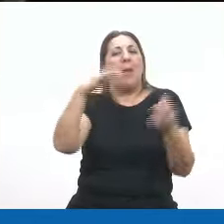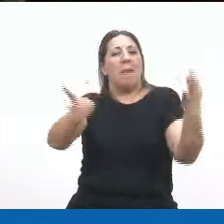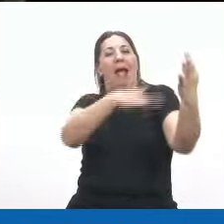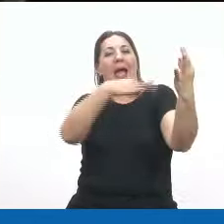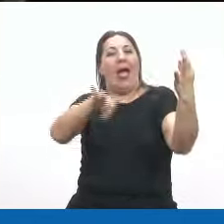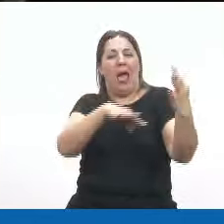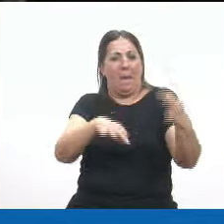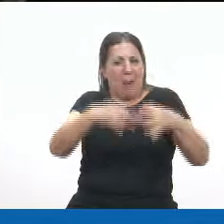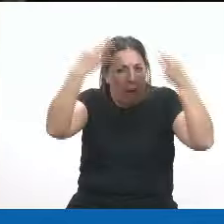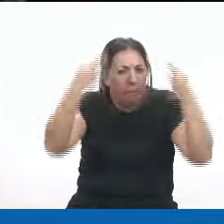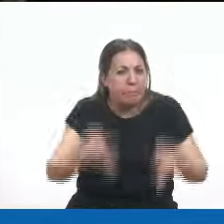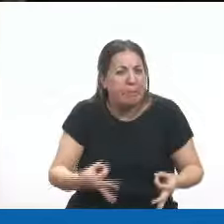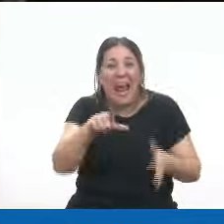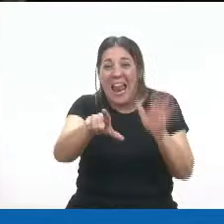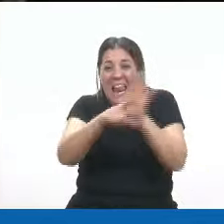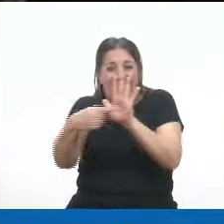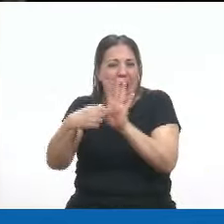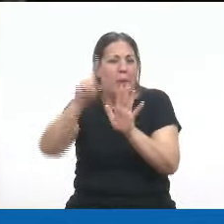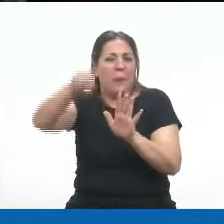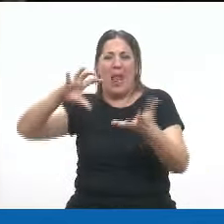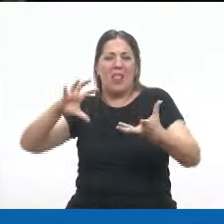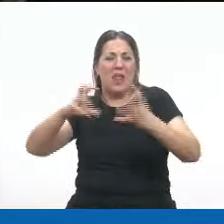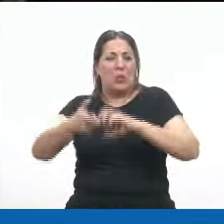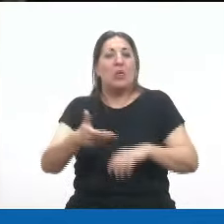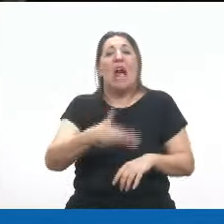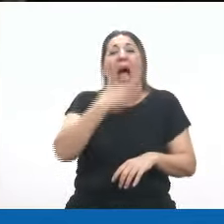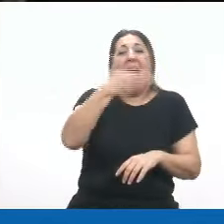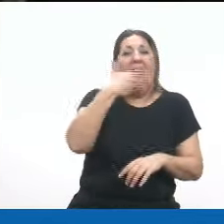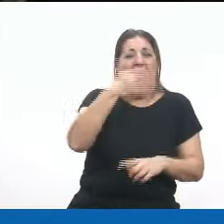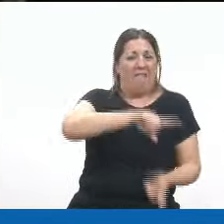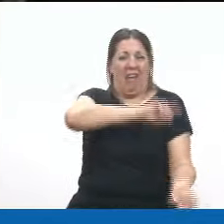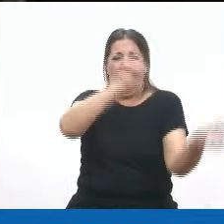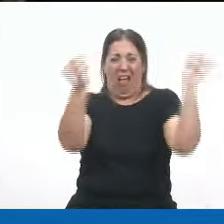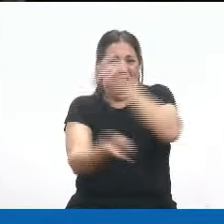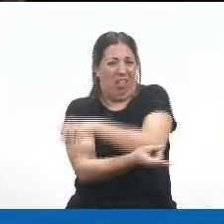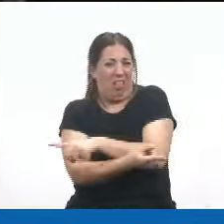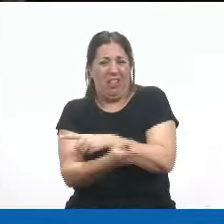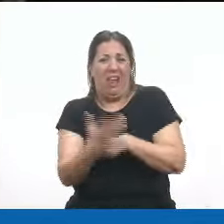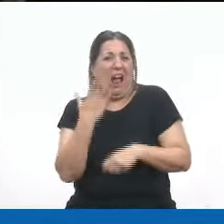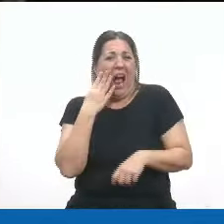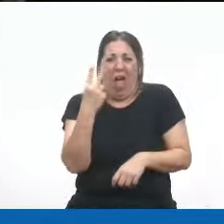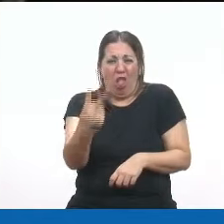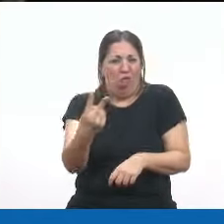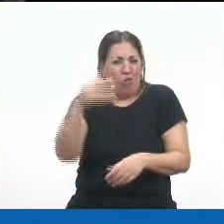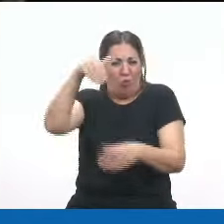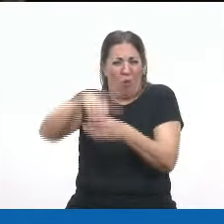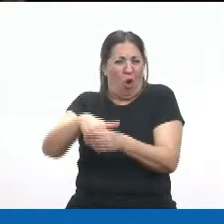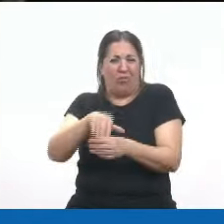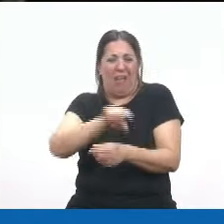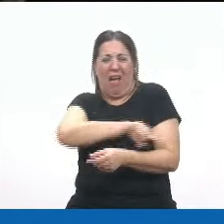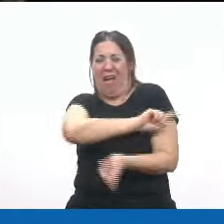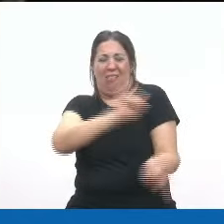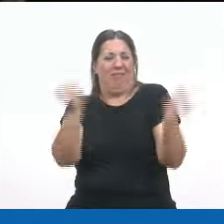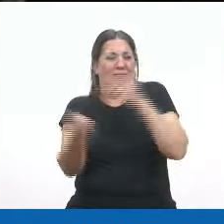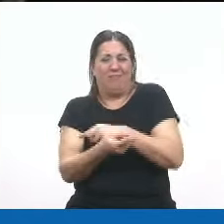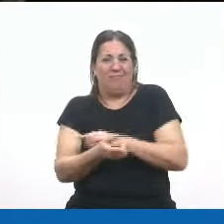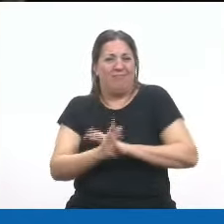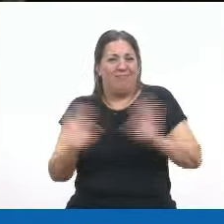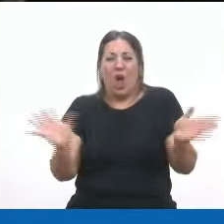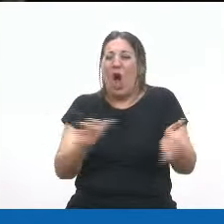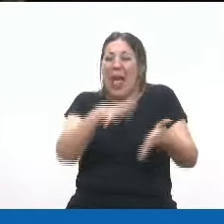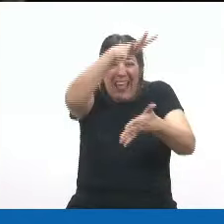entonces hablan con la izquierda y votan absolutamente con la derecha y no hay ni una sola coma